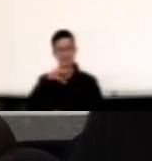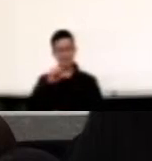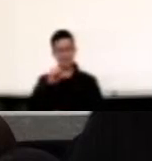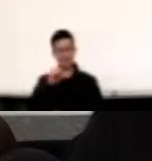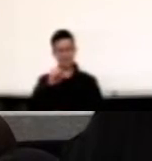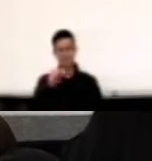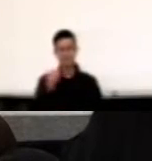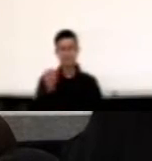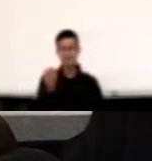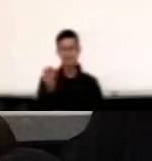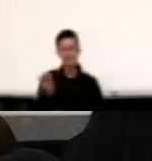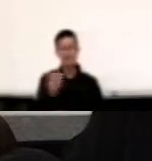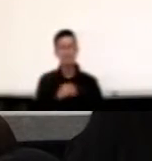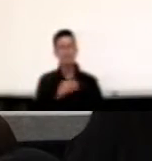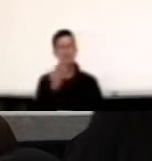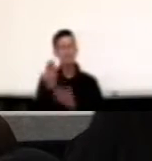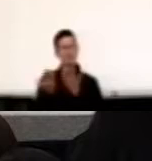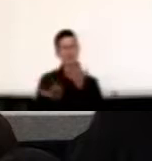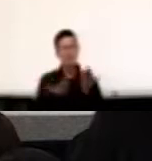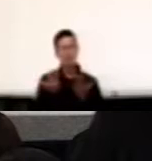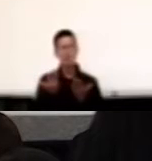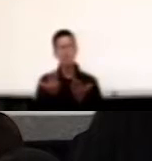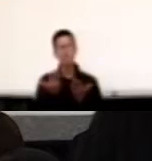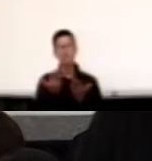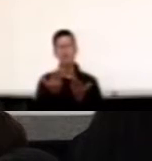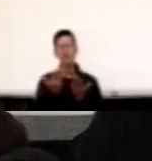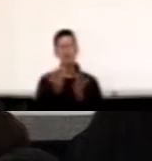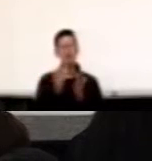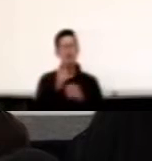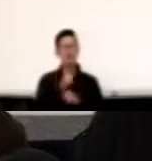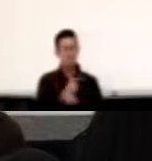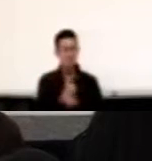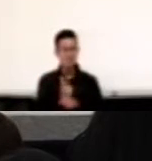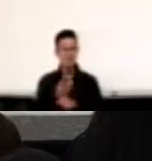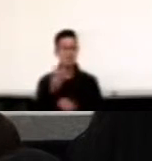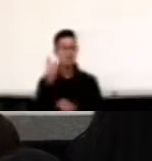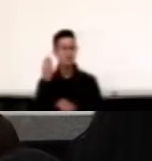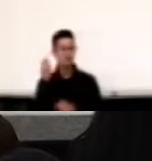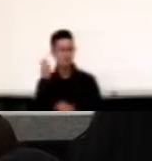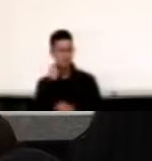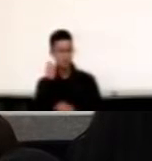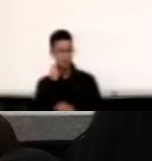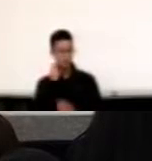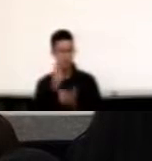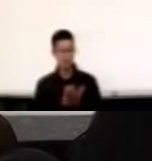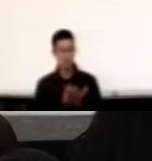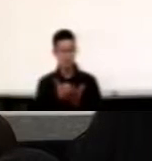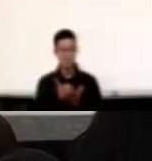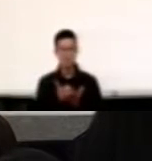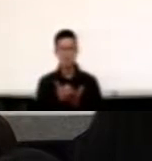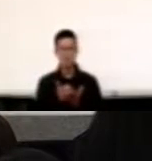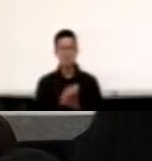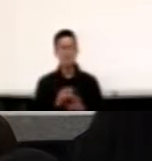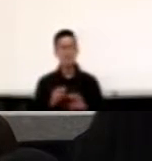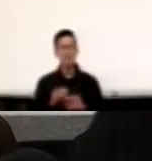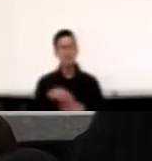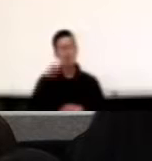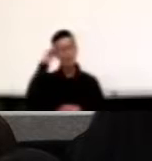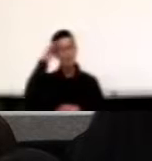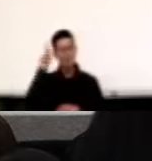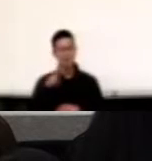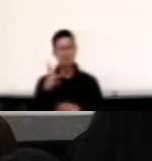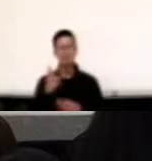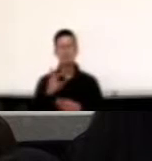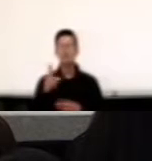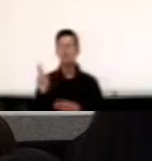perdón. Ella estudió la licenciatura en Derecho, la especialidad en Notaría Pública y la maestría en Justicia Constitucional en la Universidad de